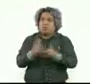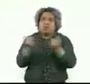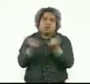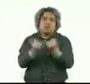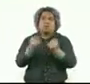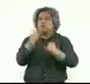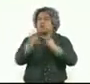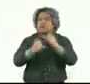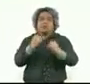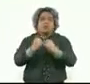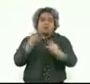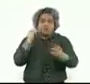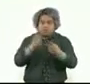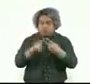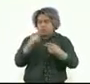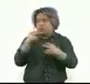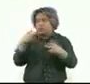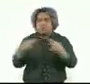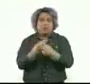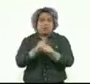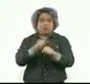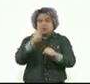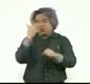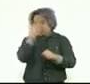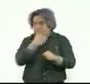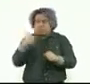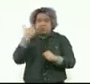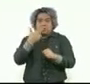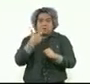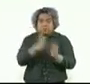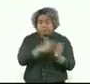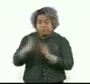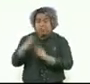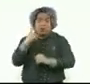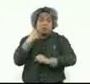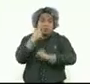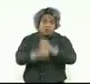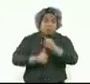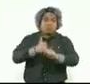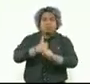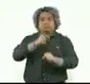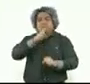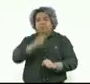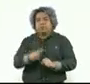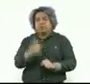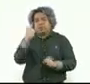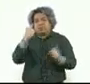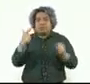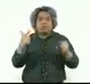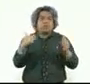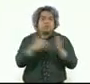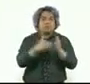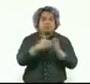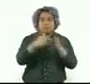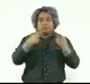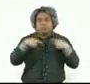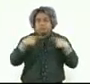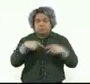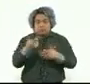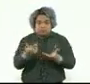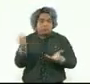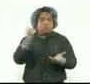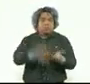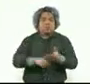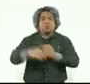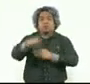internacionales, nacionales de verificación y muestran ya un año después, en la ciudad por lo menos, con más de 7 millones de personas vacunadas, que todas